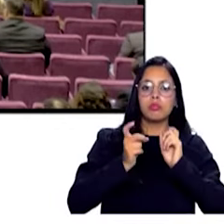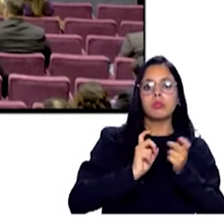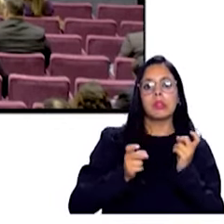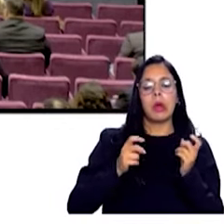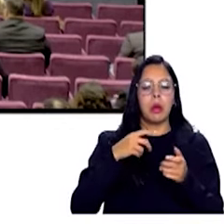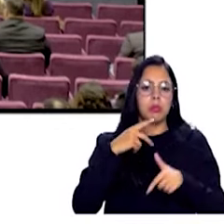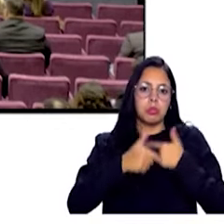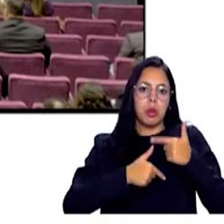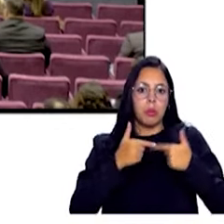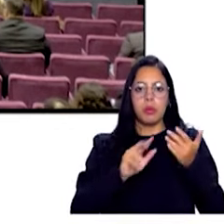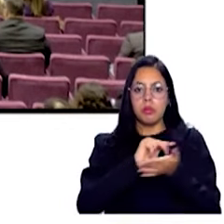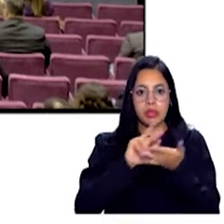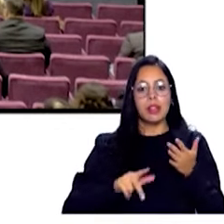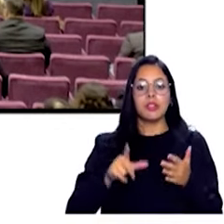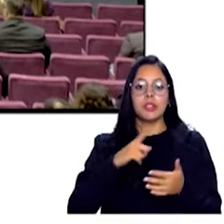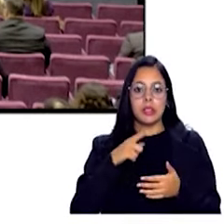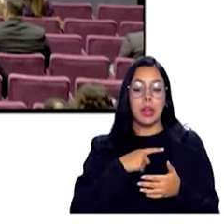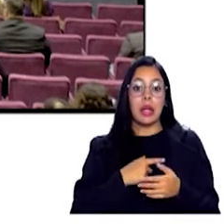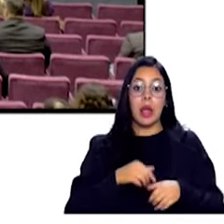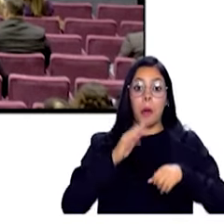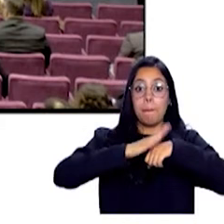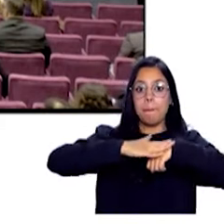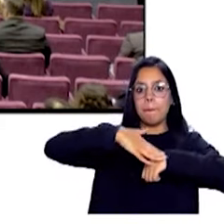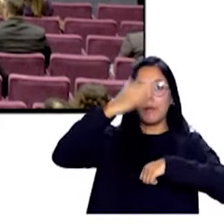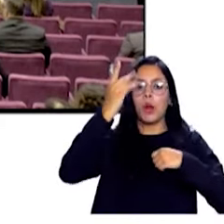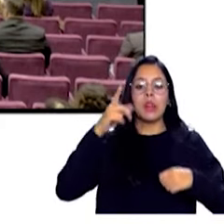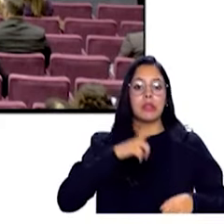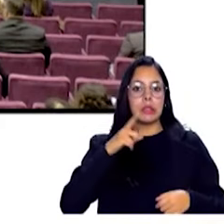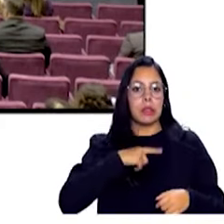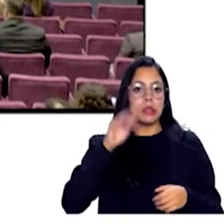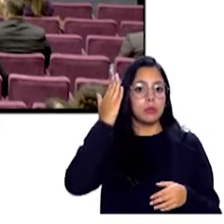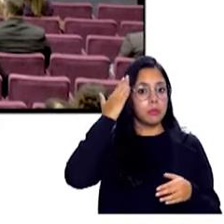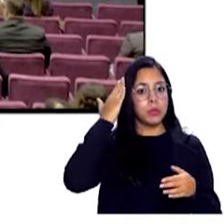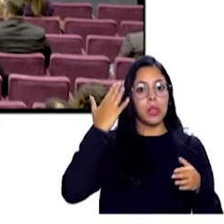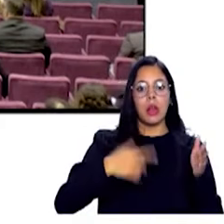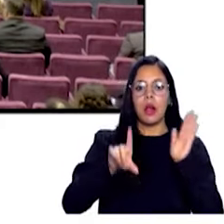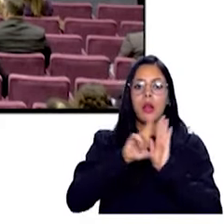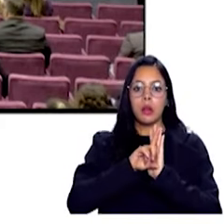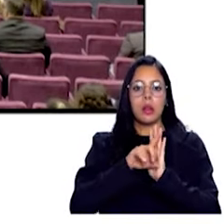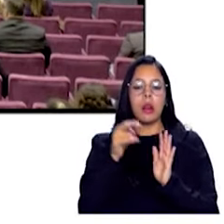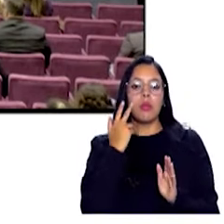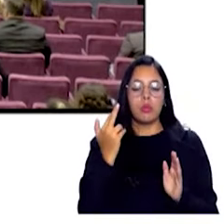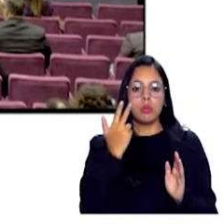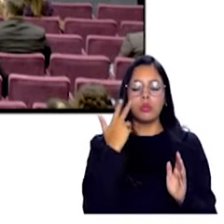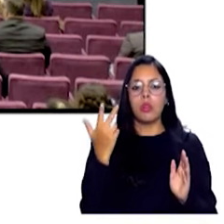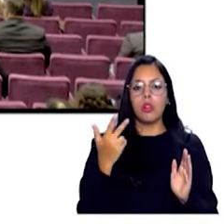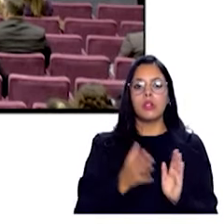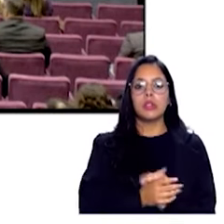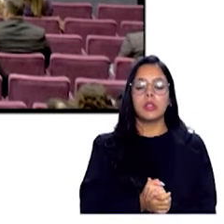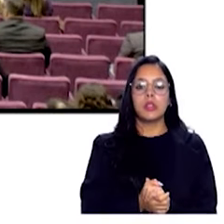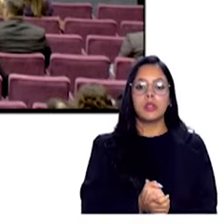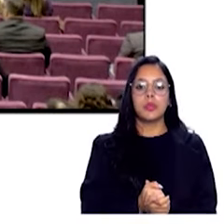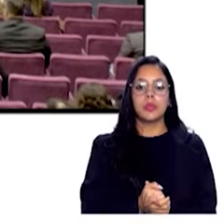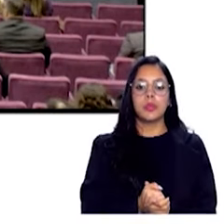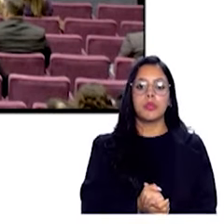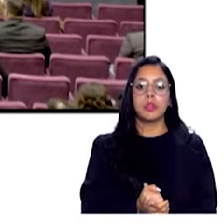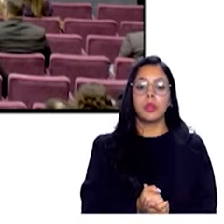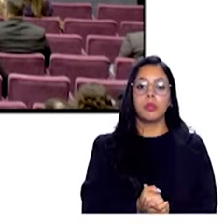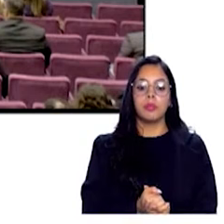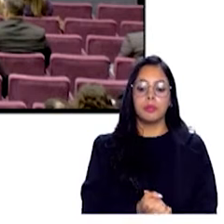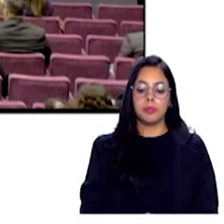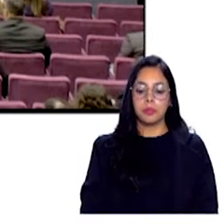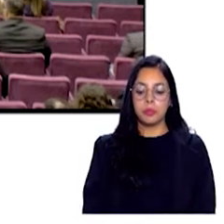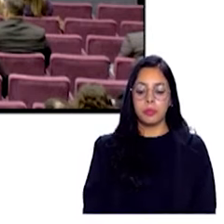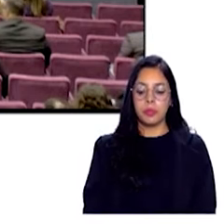de la jurisdicción ordinaria sin que entre Los dos haya solami salvo en algú puntual caso que se ha producido en